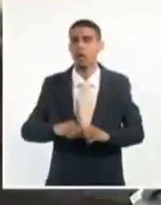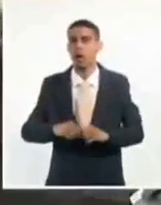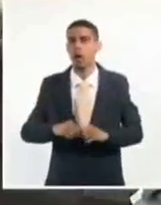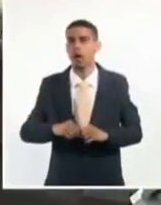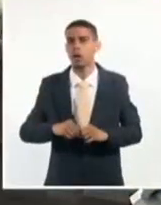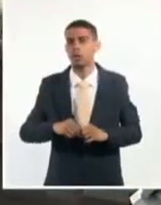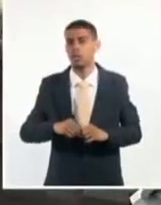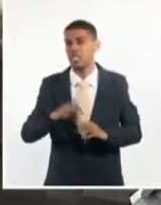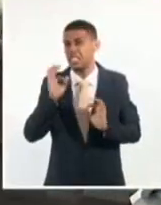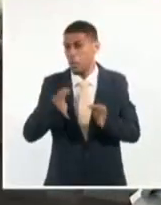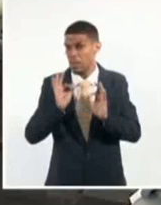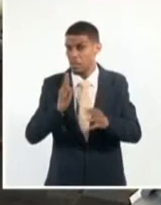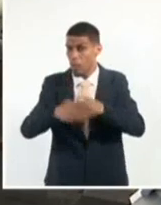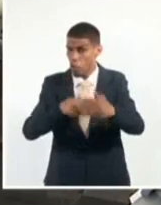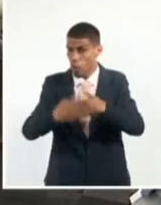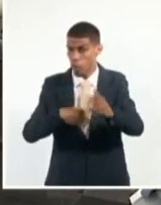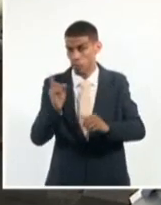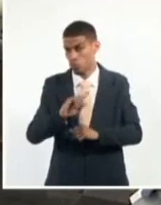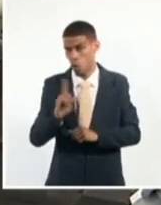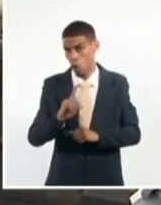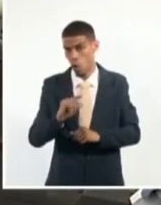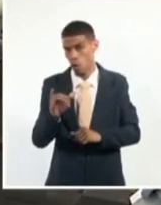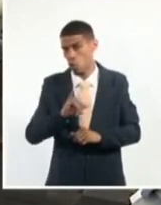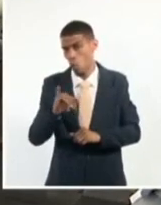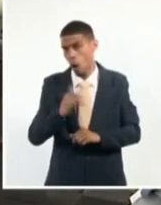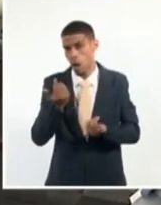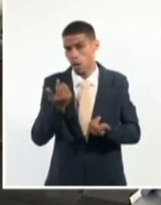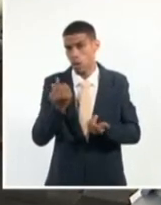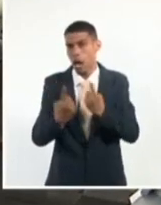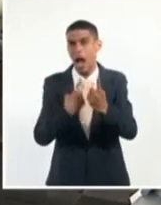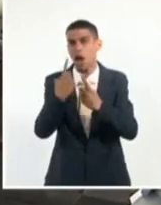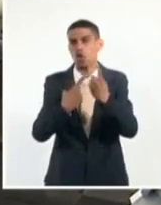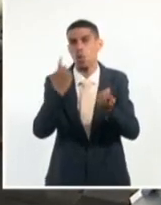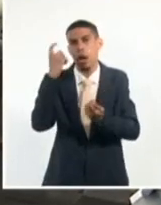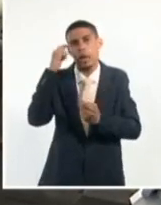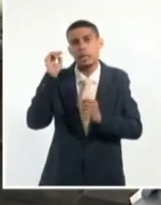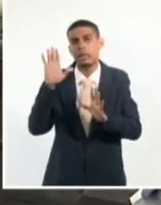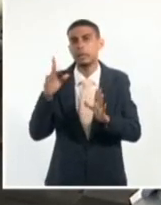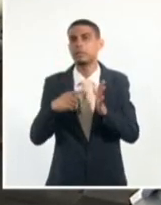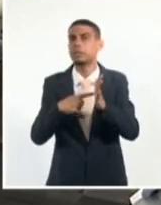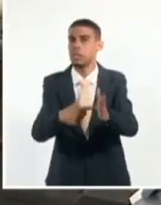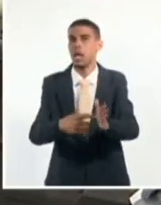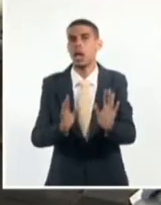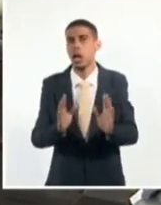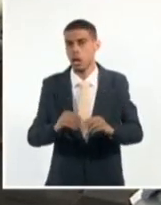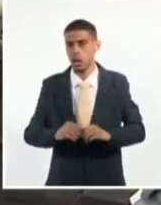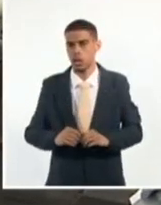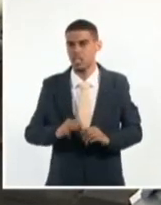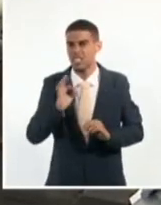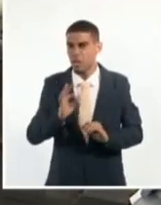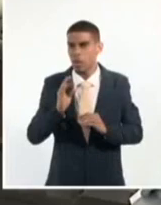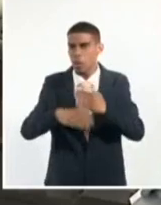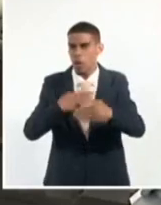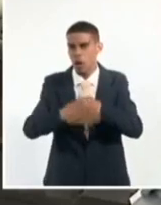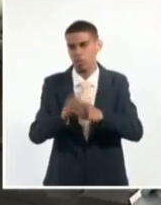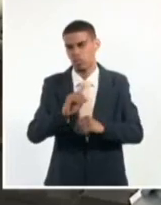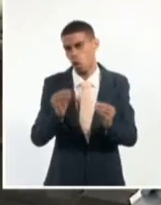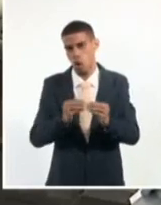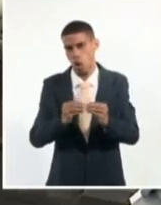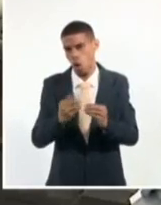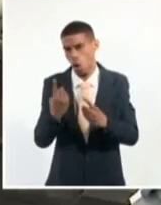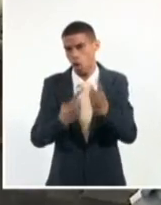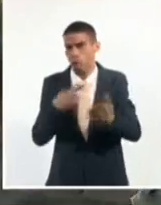preocupan, sino también presentar soluciones y que sean espacios sistemáticos, no coyunturales ni no en un